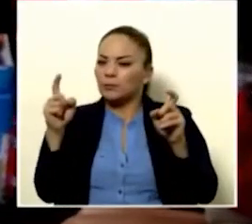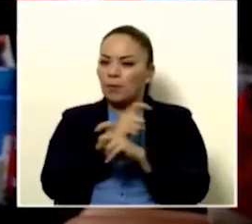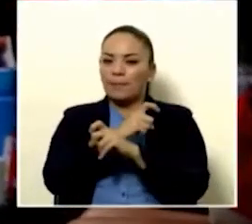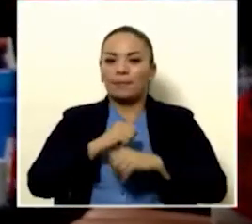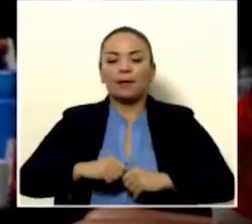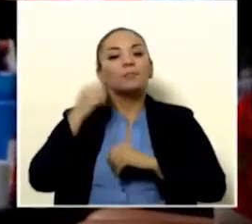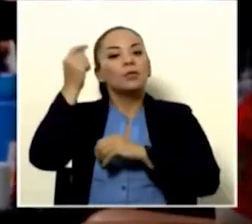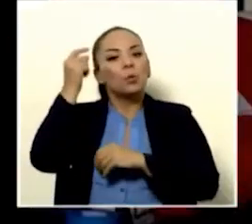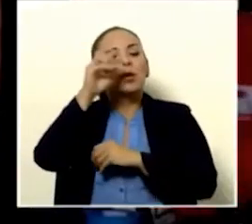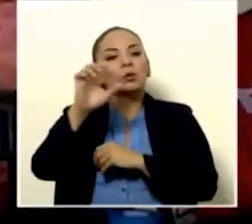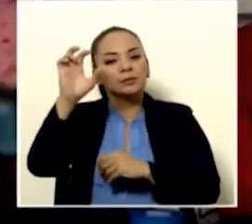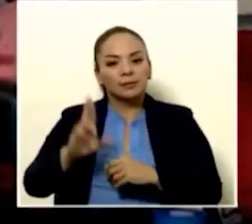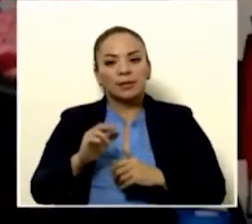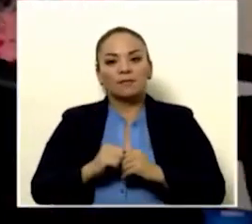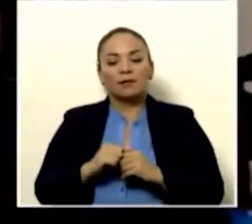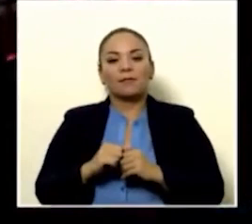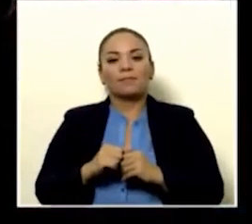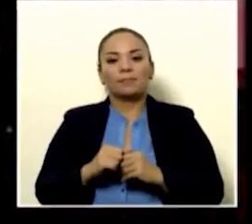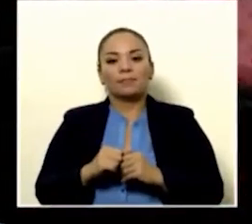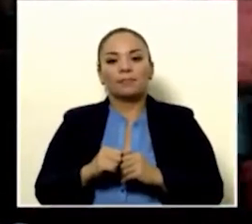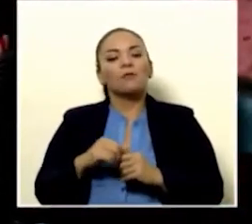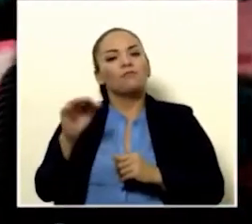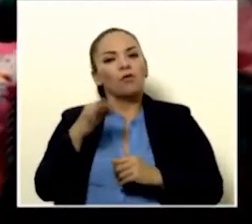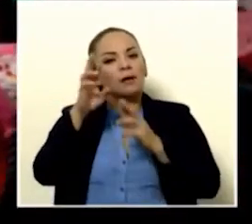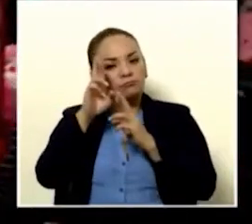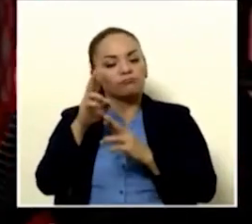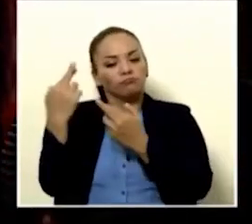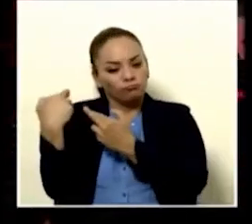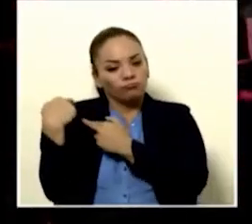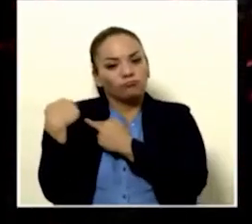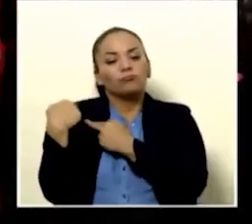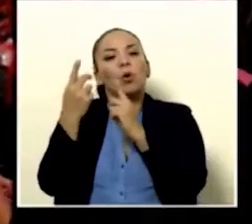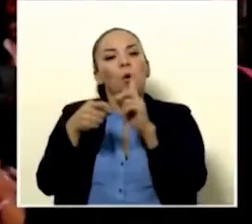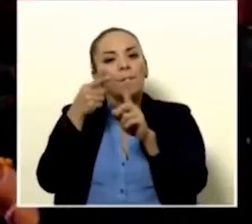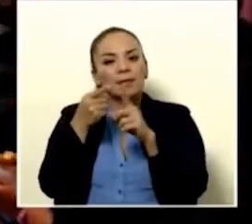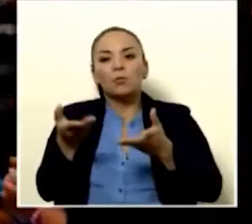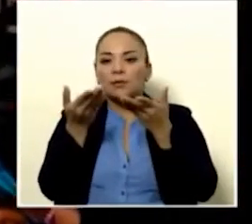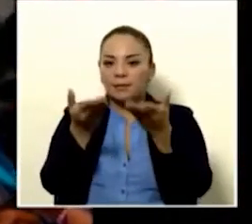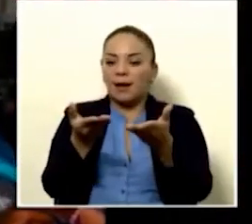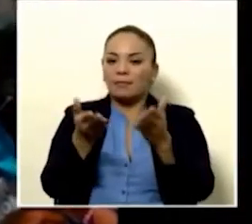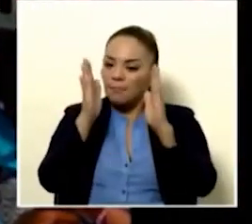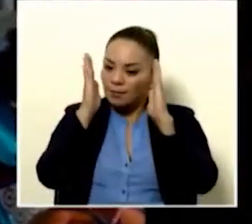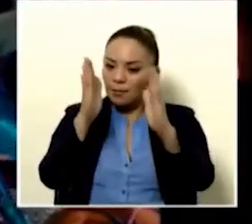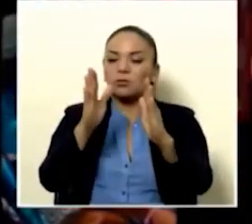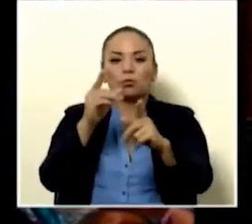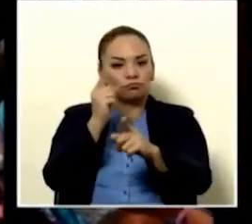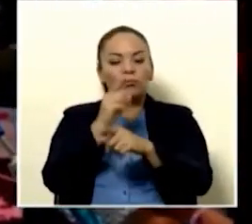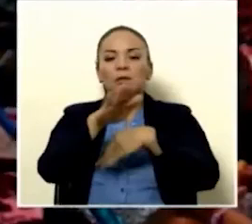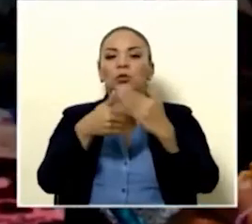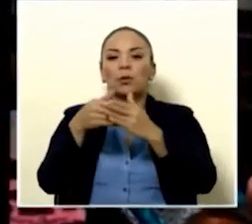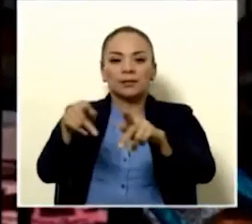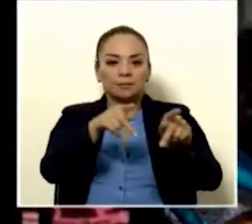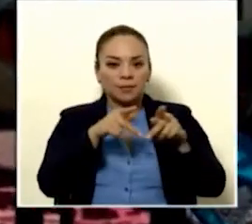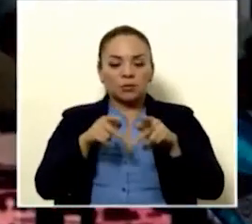El gobierno de la República, de una forma responsable y con el objetivo de brindar la mejor atención a toda esta